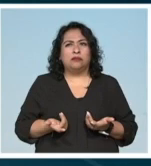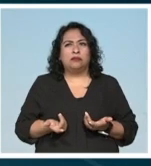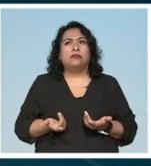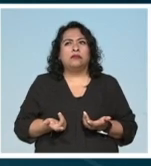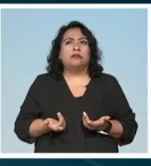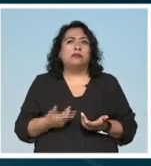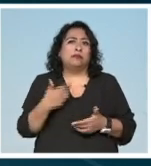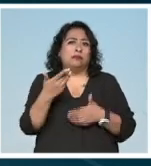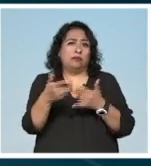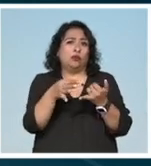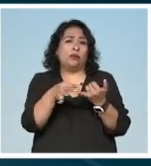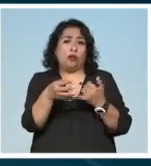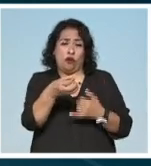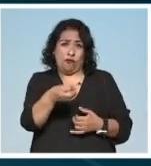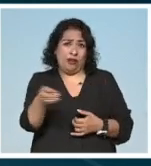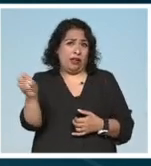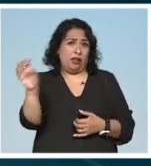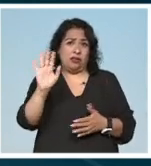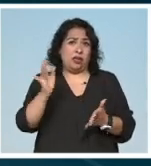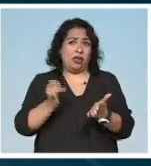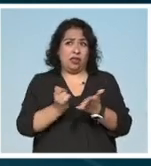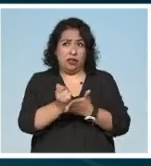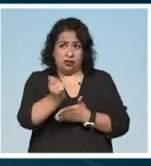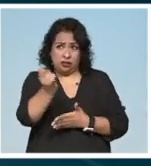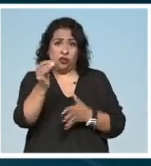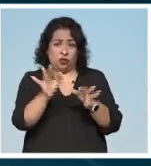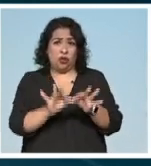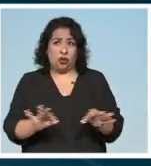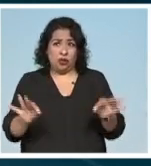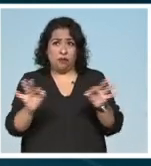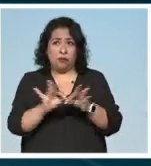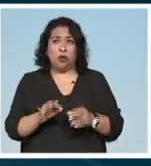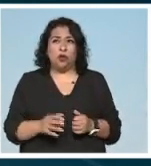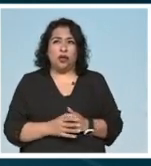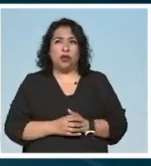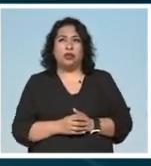que finalmente la obligan a tomar decisiones importantes?